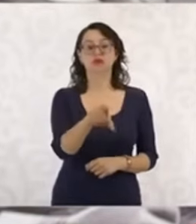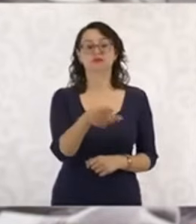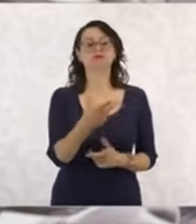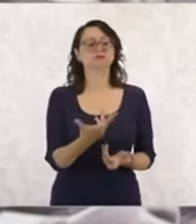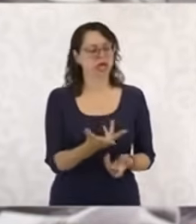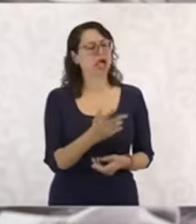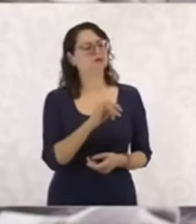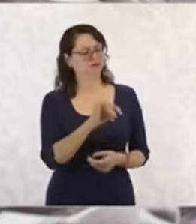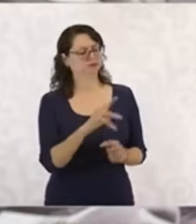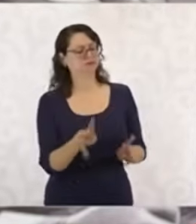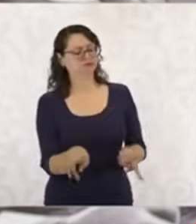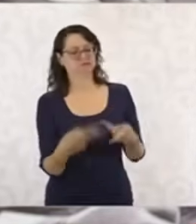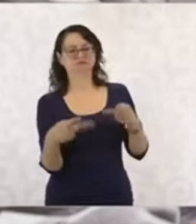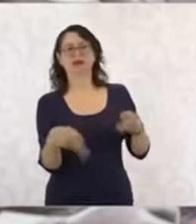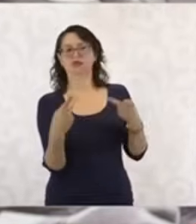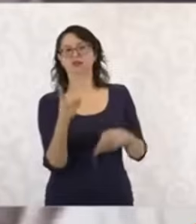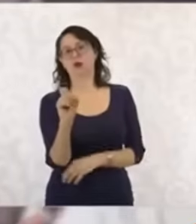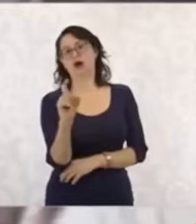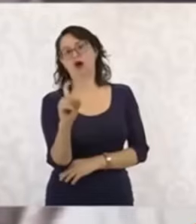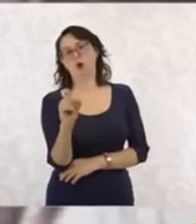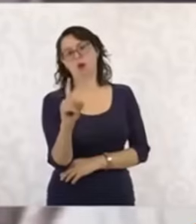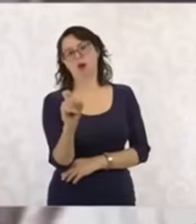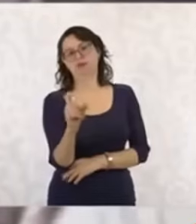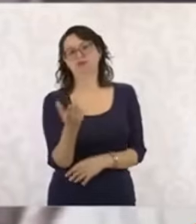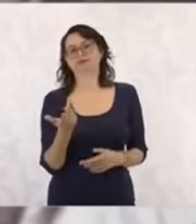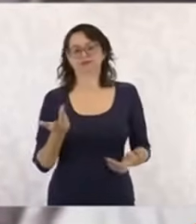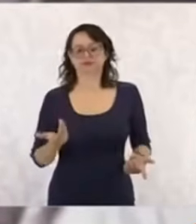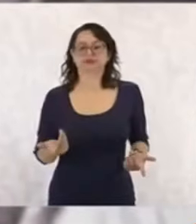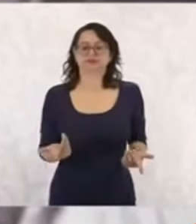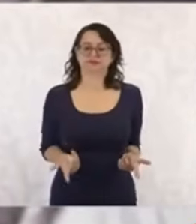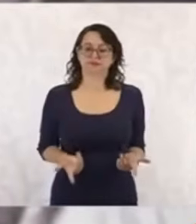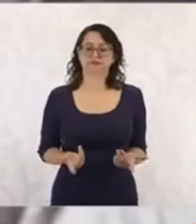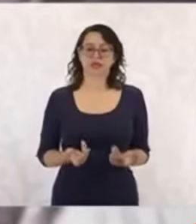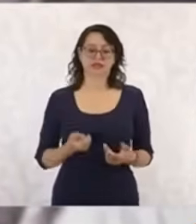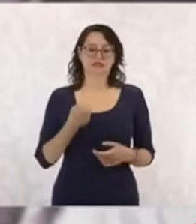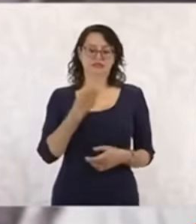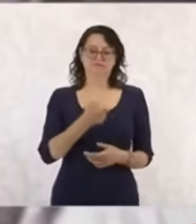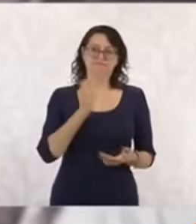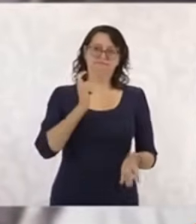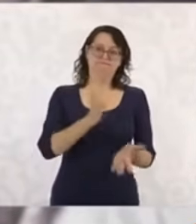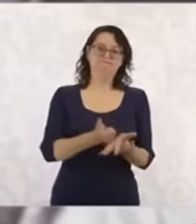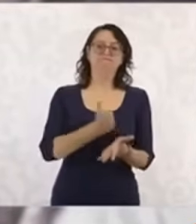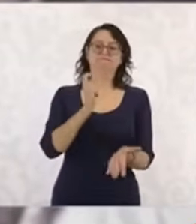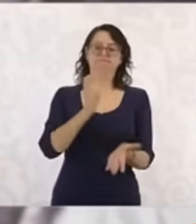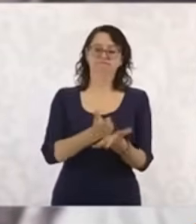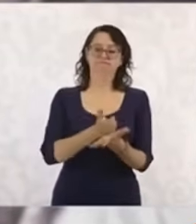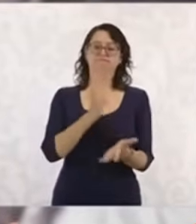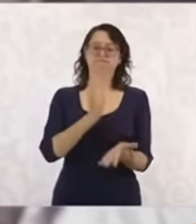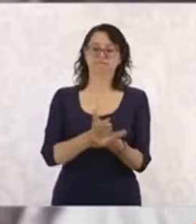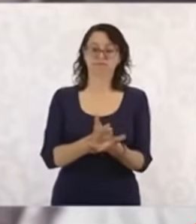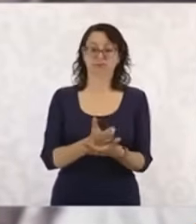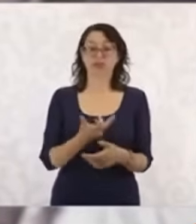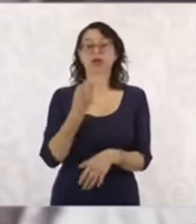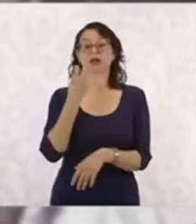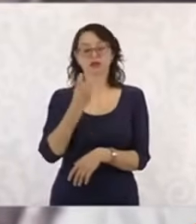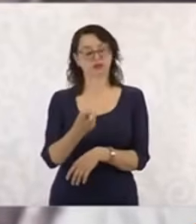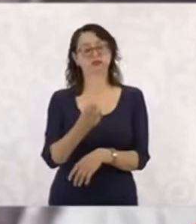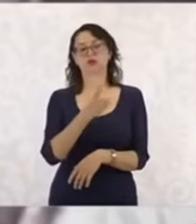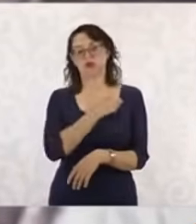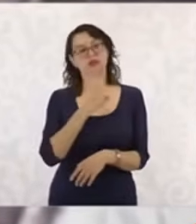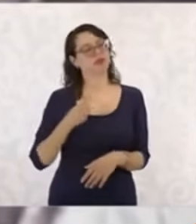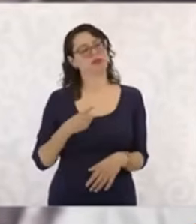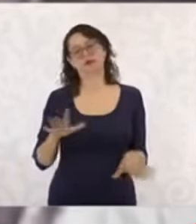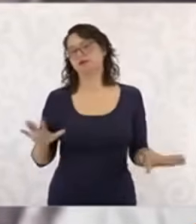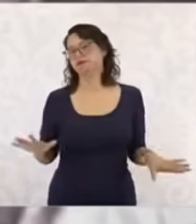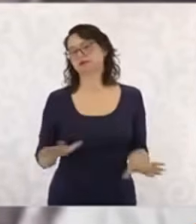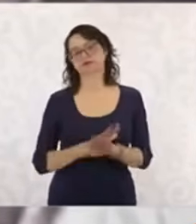título, la venta de un título de concesión para que pueda desarrollar sus actividades. Entonces, parte de lo que se pretende normar es acabar con